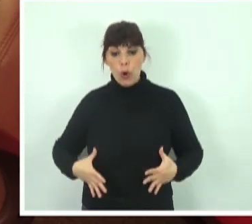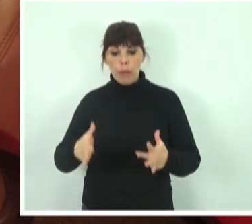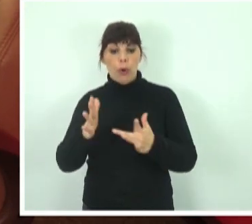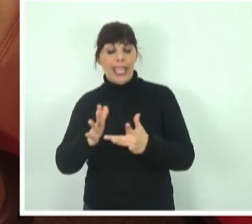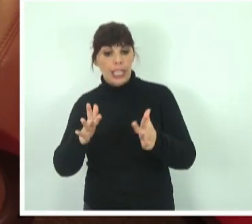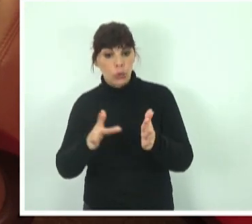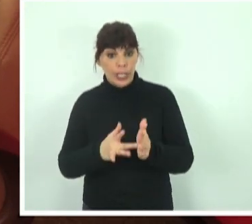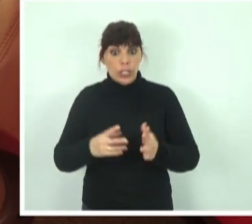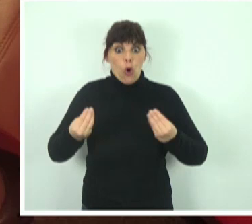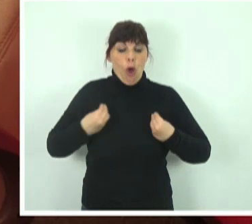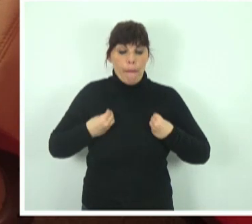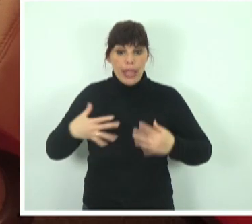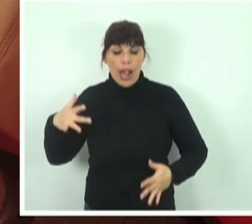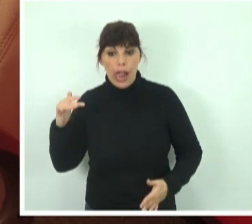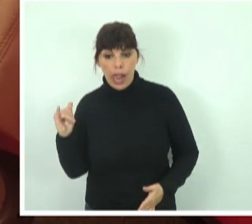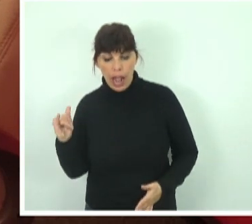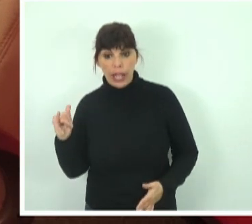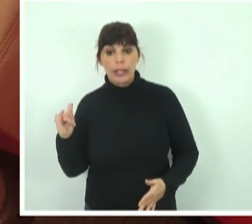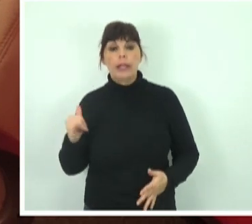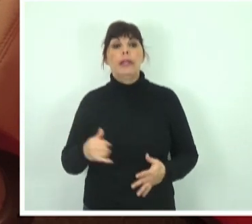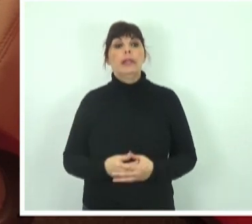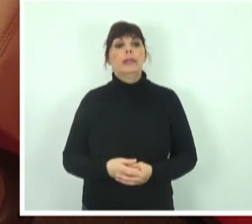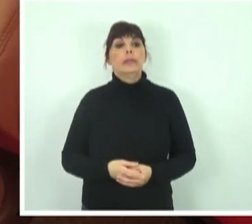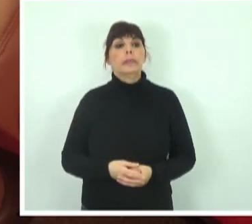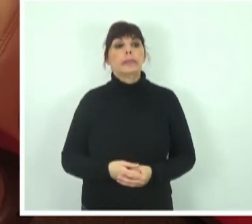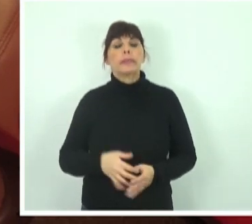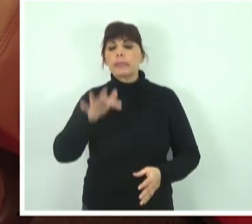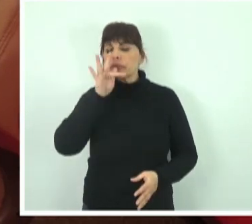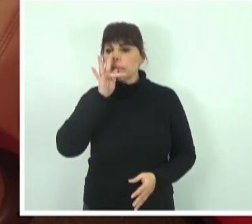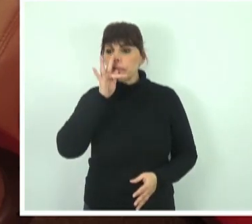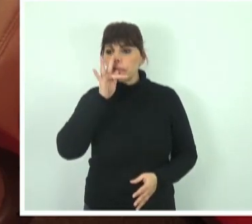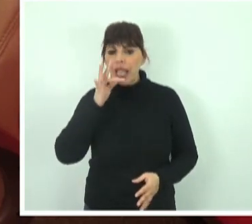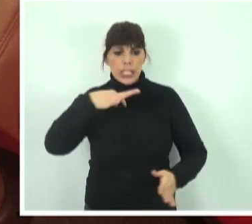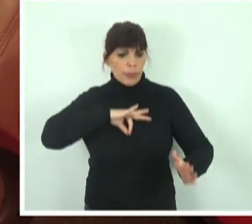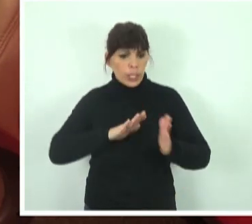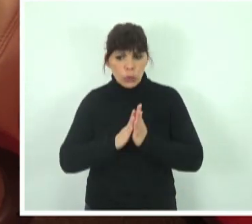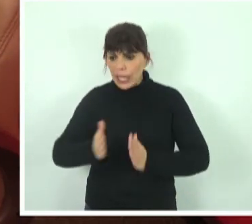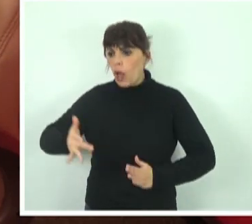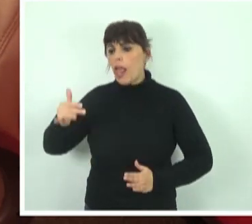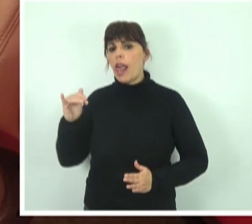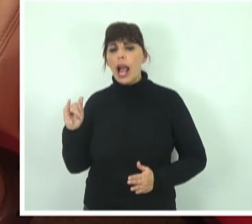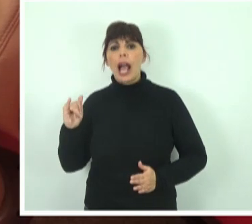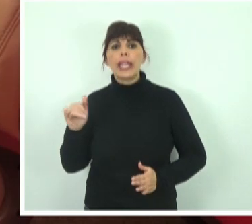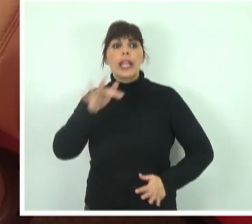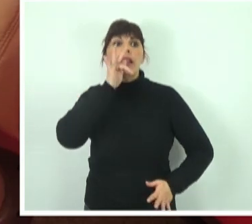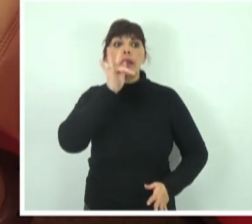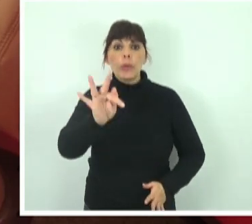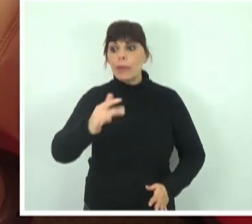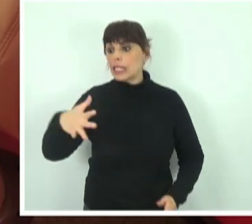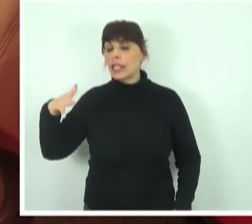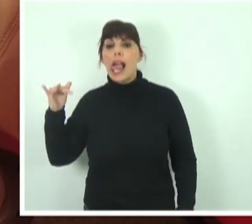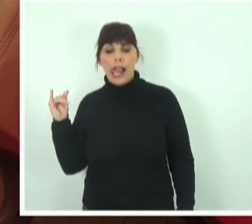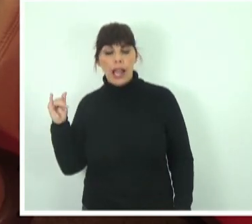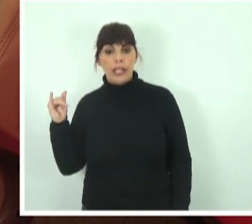Espíritu Santo, tiene la promesa. Hay unas promesas que solo se cumplen en la iglesia. Queridos, la iglesia es